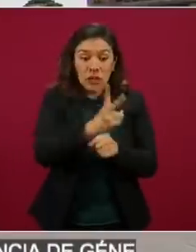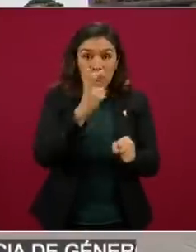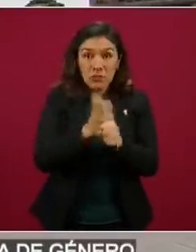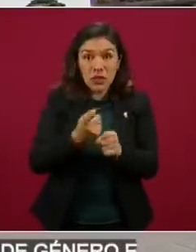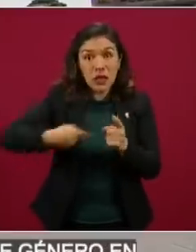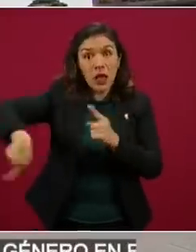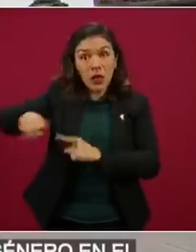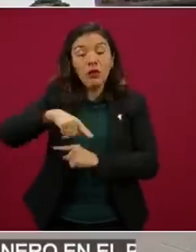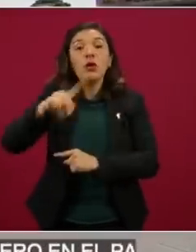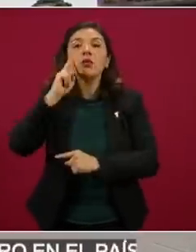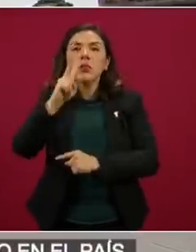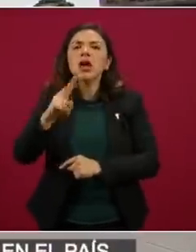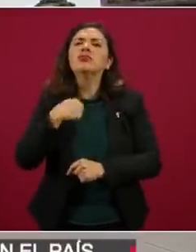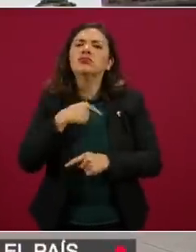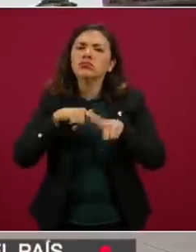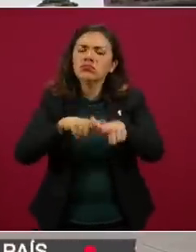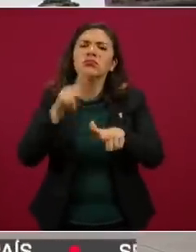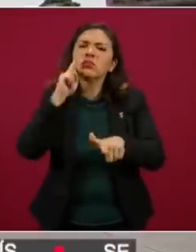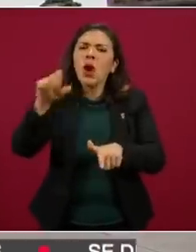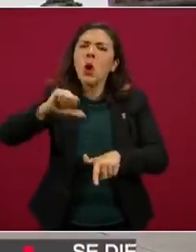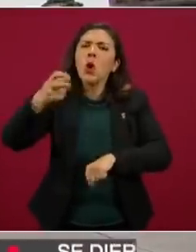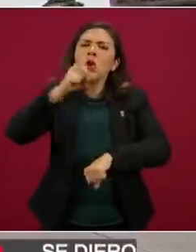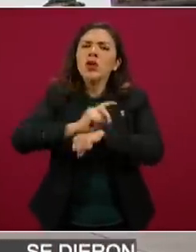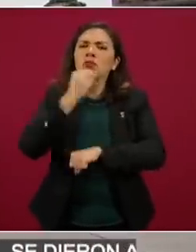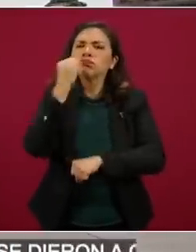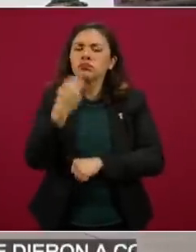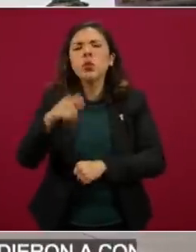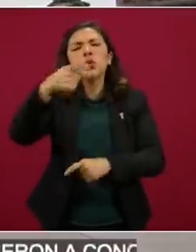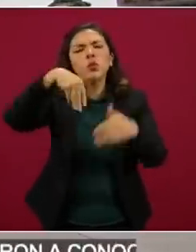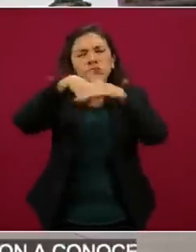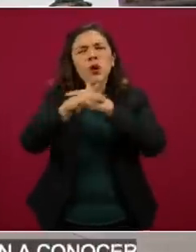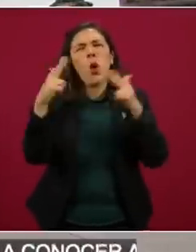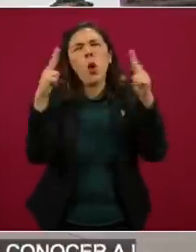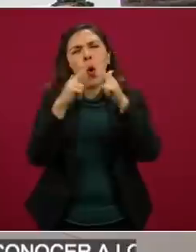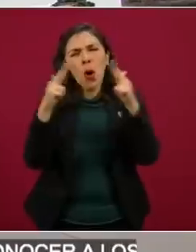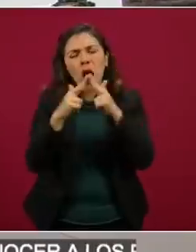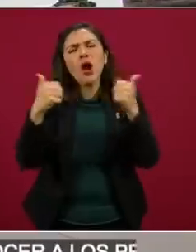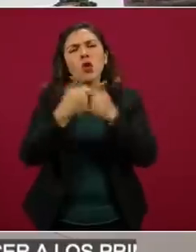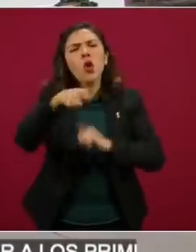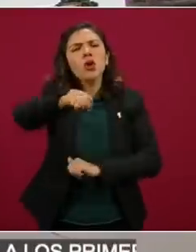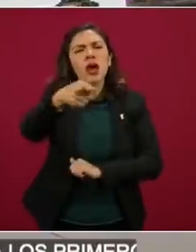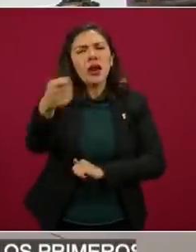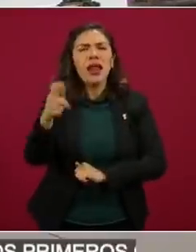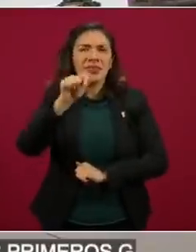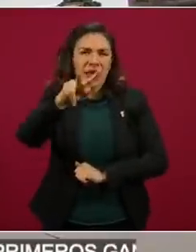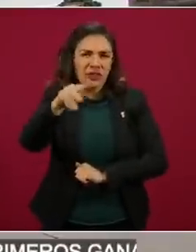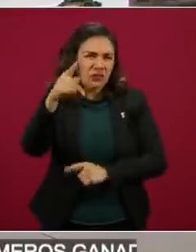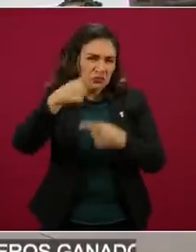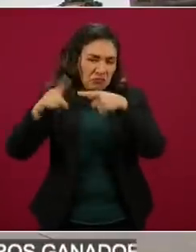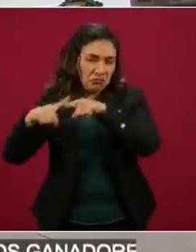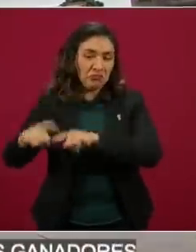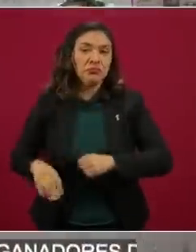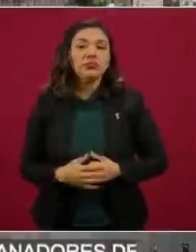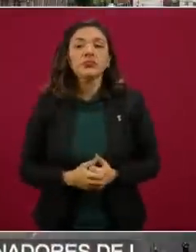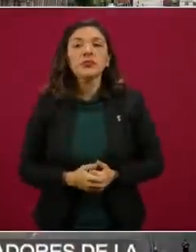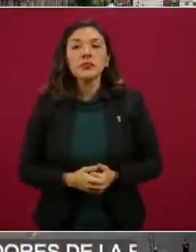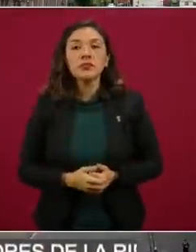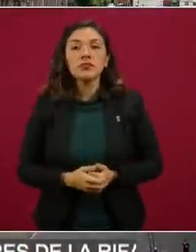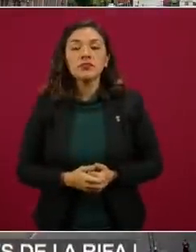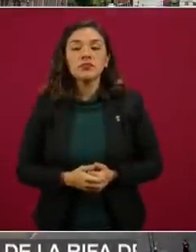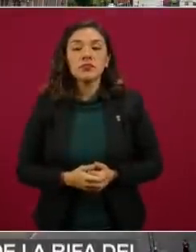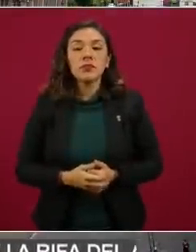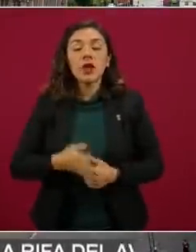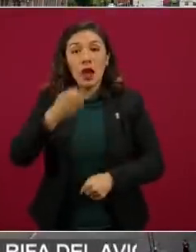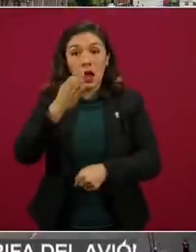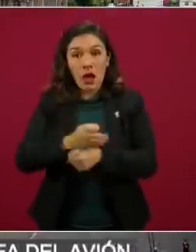continuar disfrutando de este evento desde la calidad de sus hogares y a través de los canales televisivos en estos